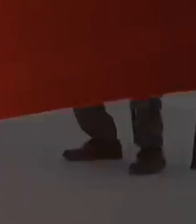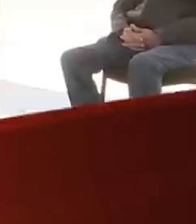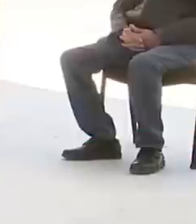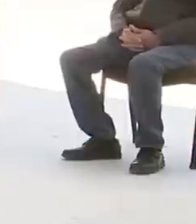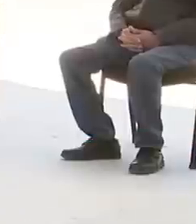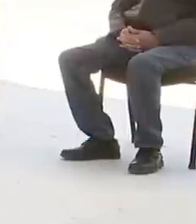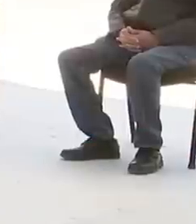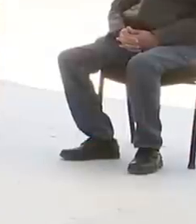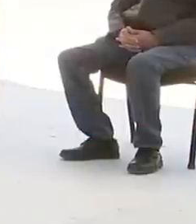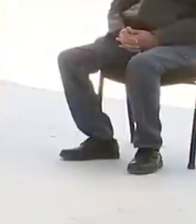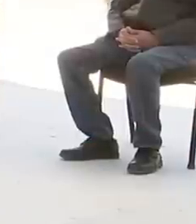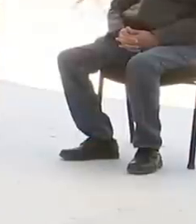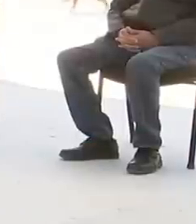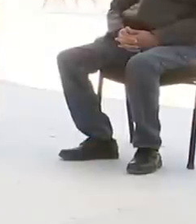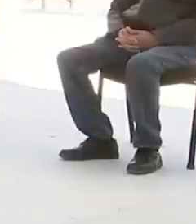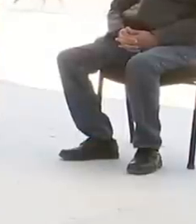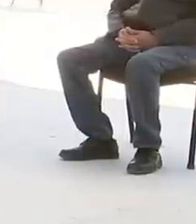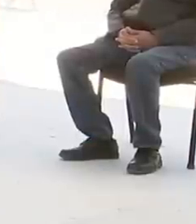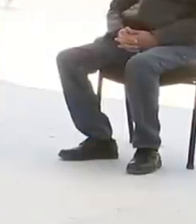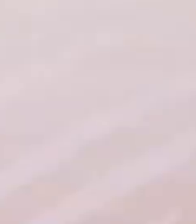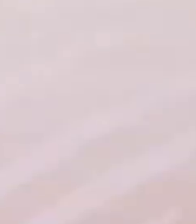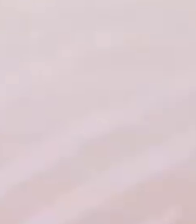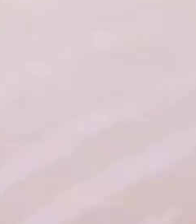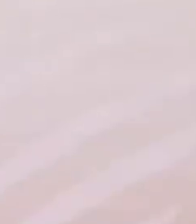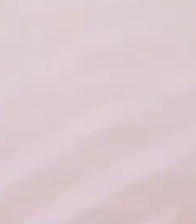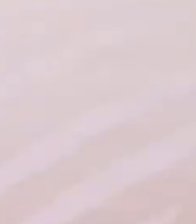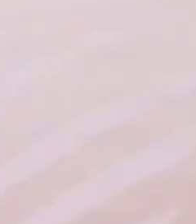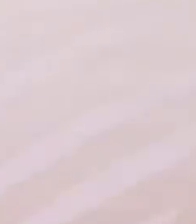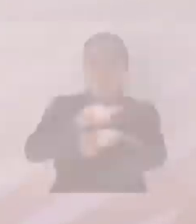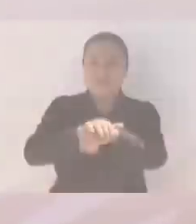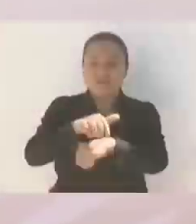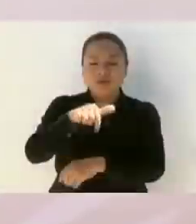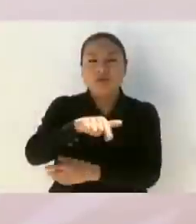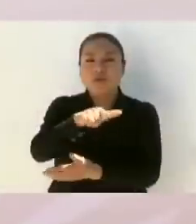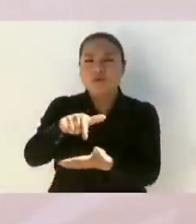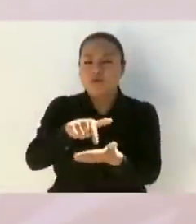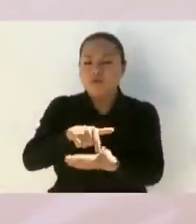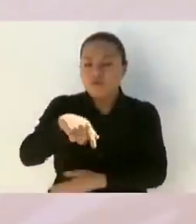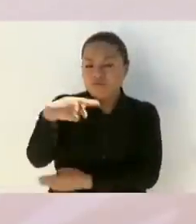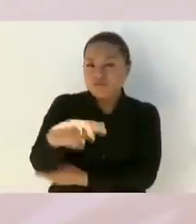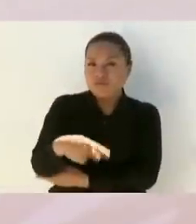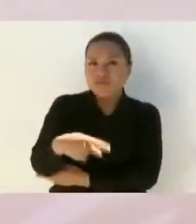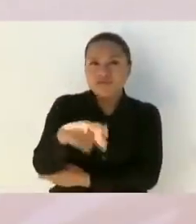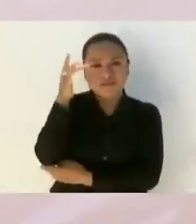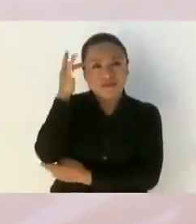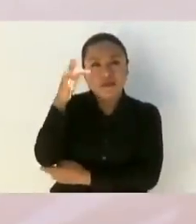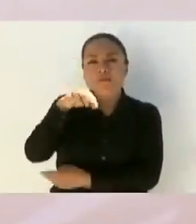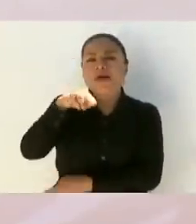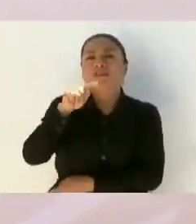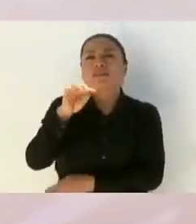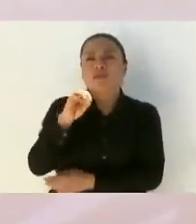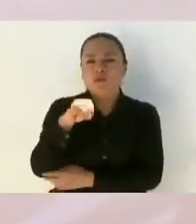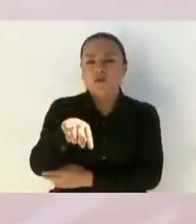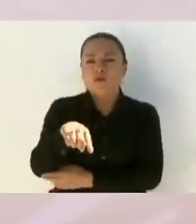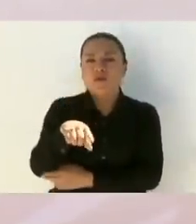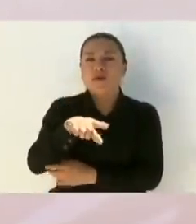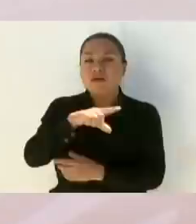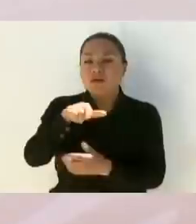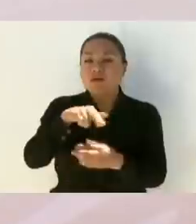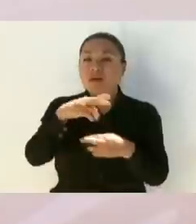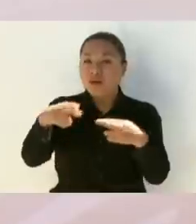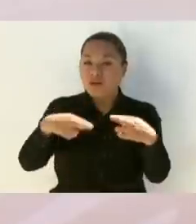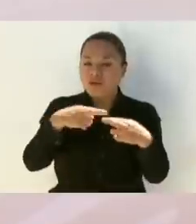Amigas, amigos de San Mateo, de esta región de la Mixteca Oaxaqueña.